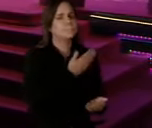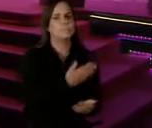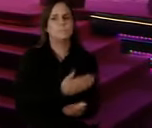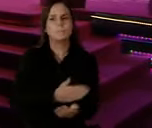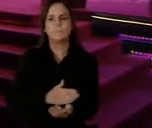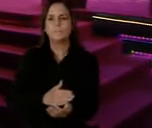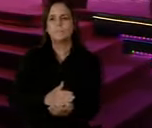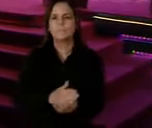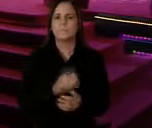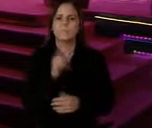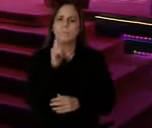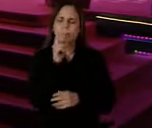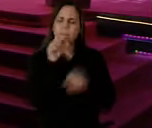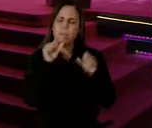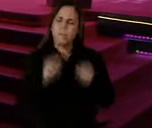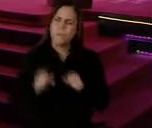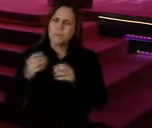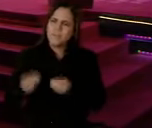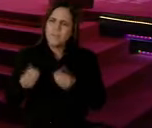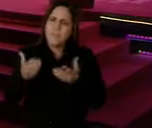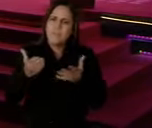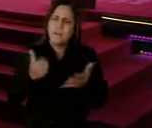¿Quién puede darte el amor